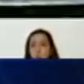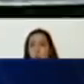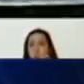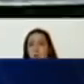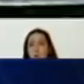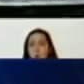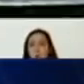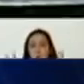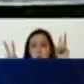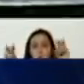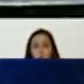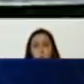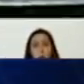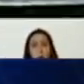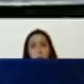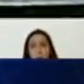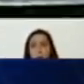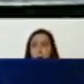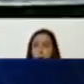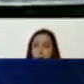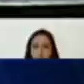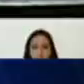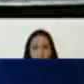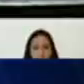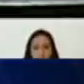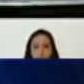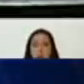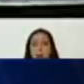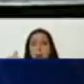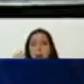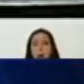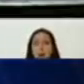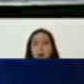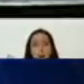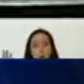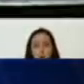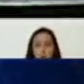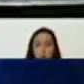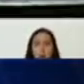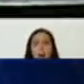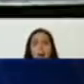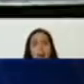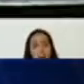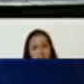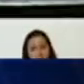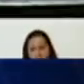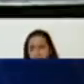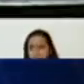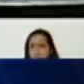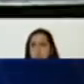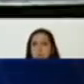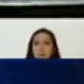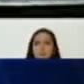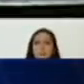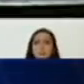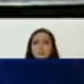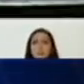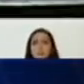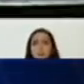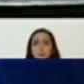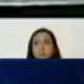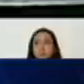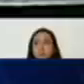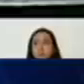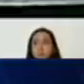13.478 nuevas pequeñas y medianas empresas en medio de la pavorosa pandemia del coronavirus.